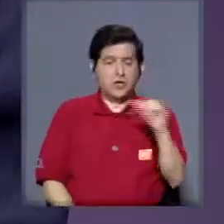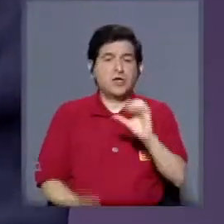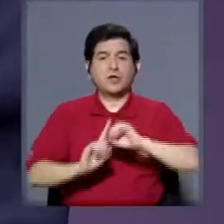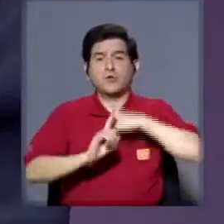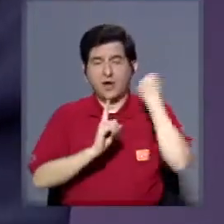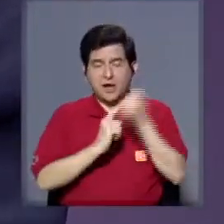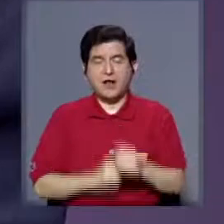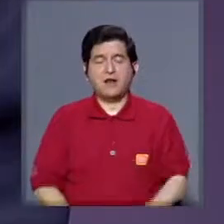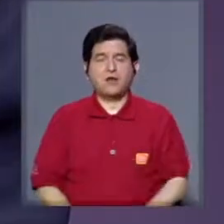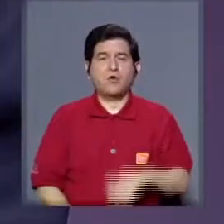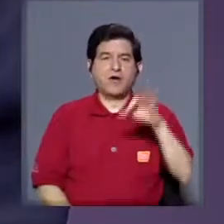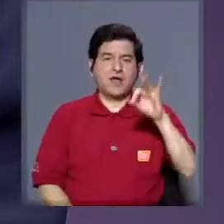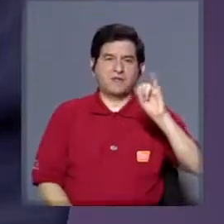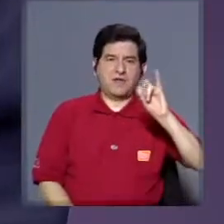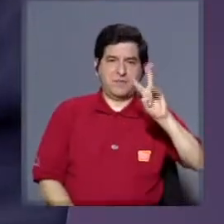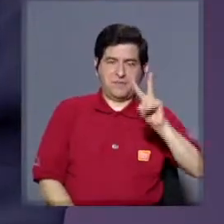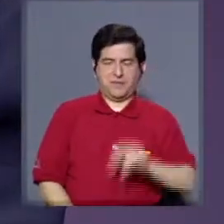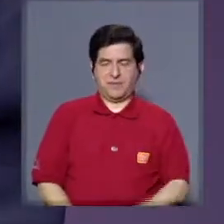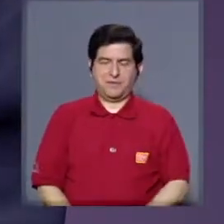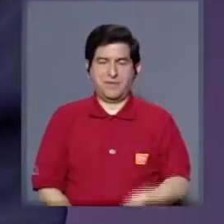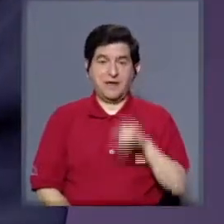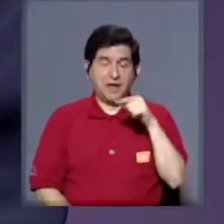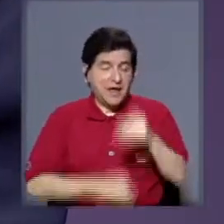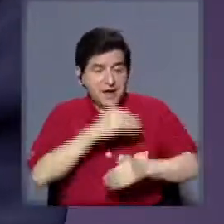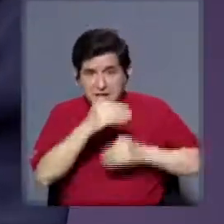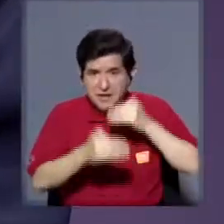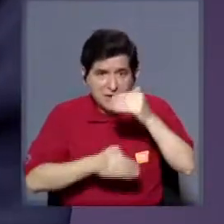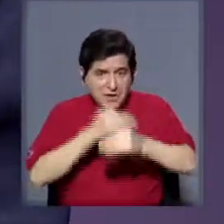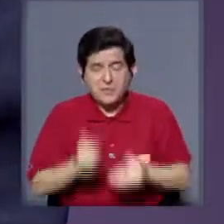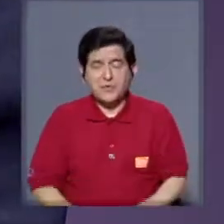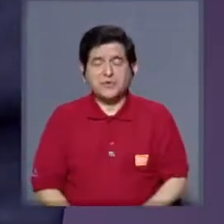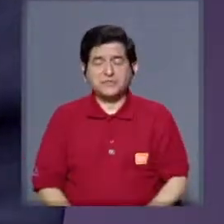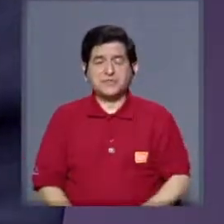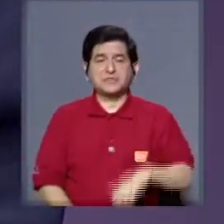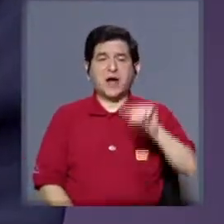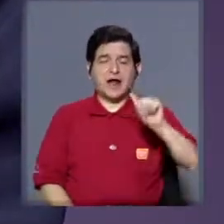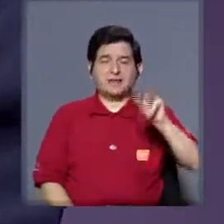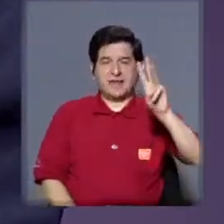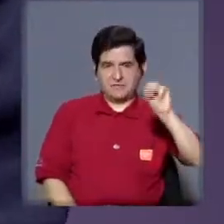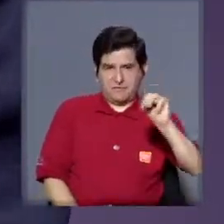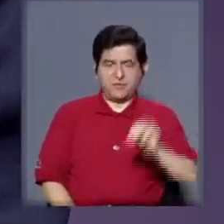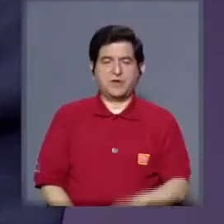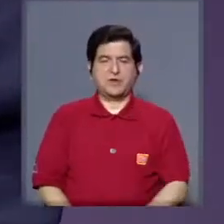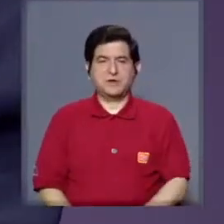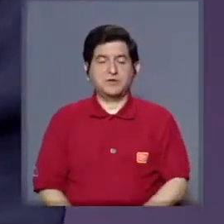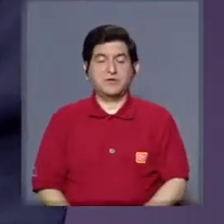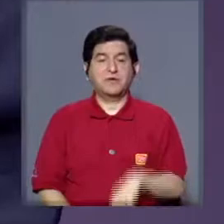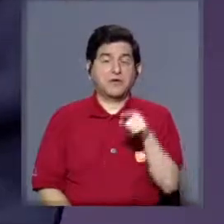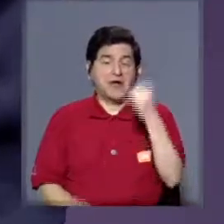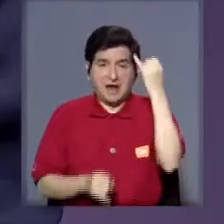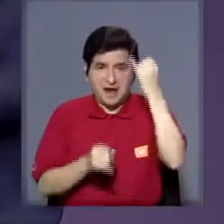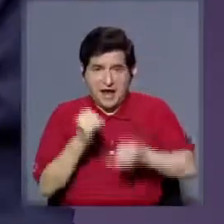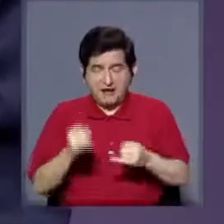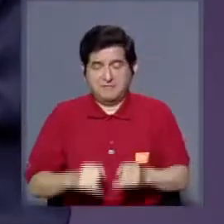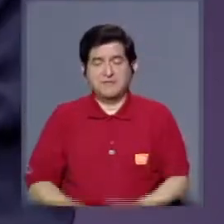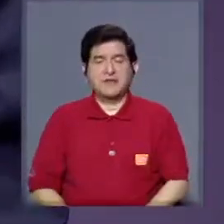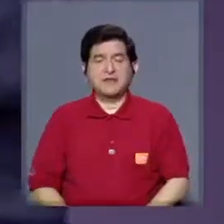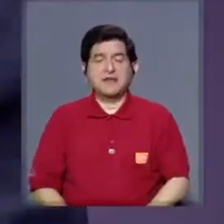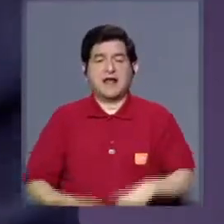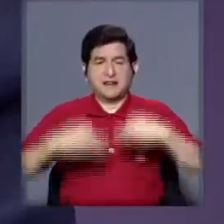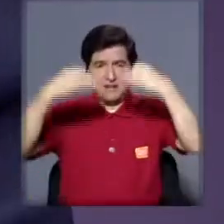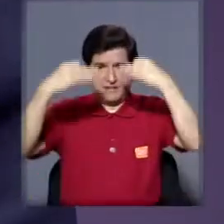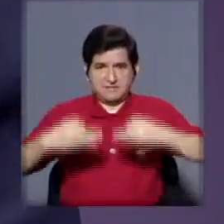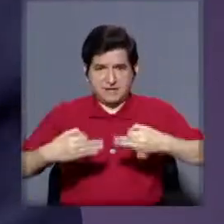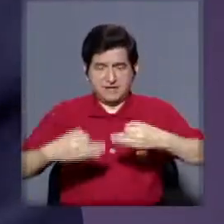que ocurrió con la fertilización in vitro en las en el caso de artavia murillo verdad que eventualmente termina en una sentencia